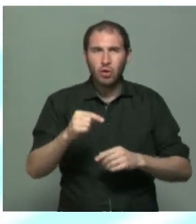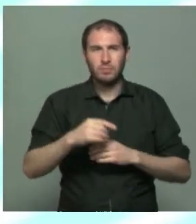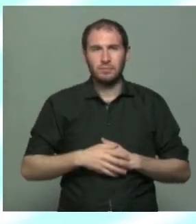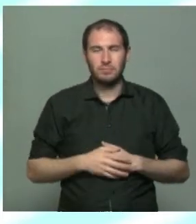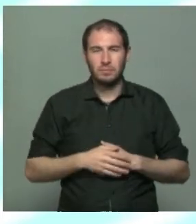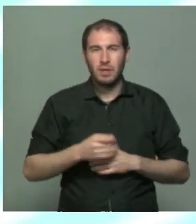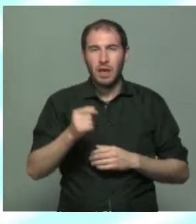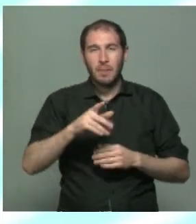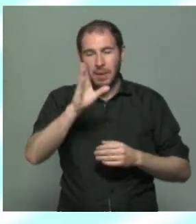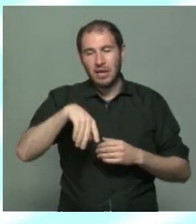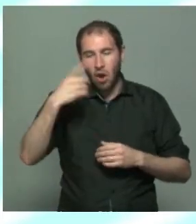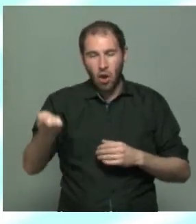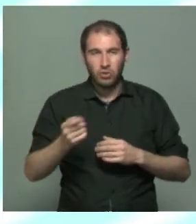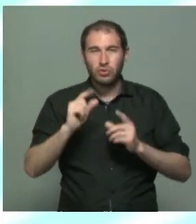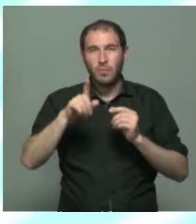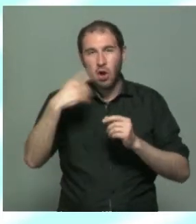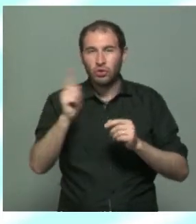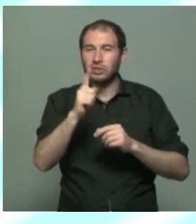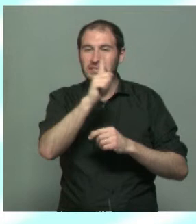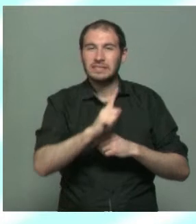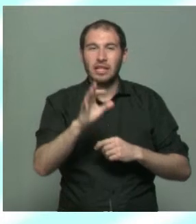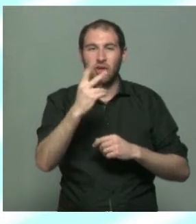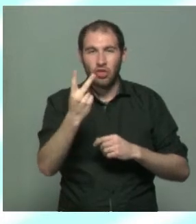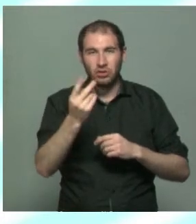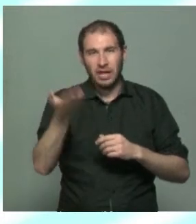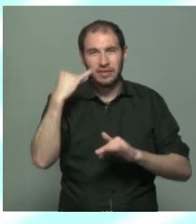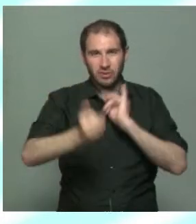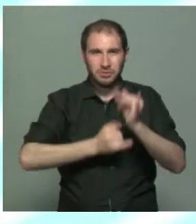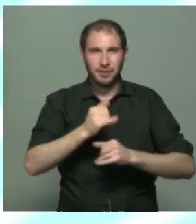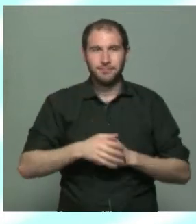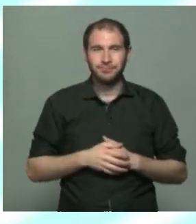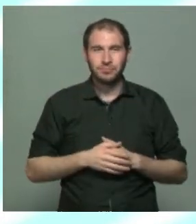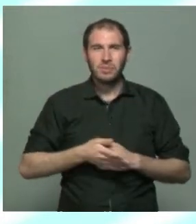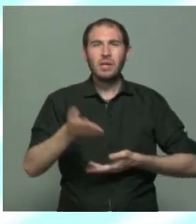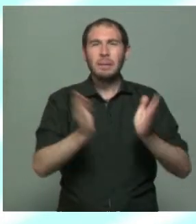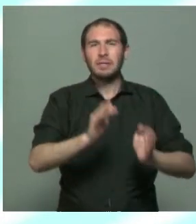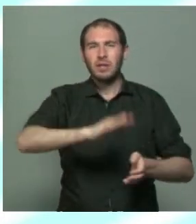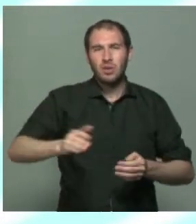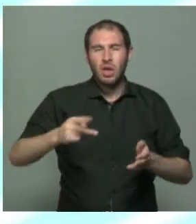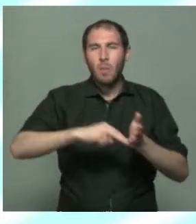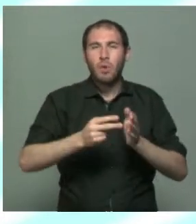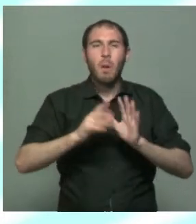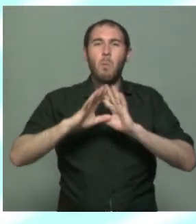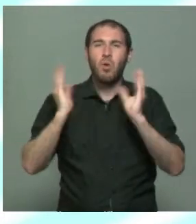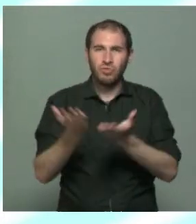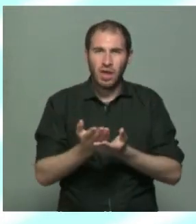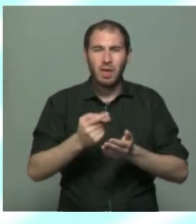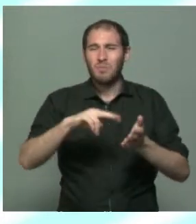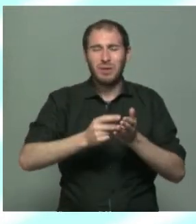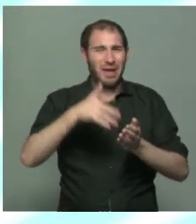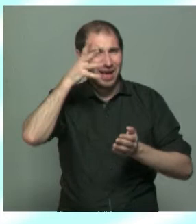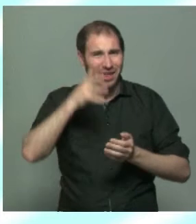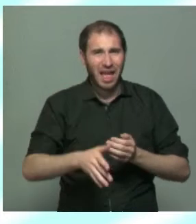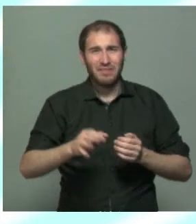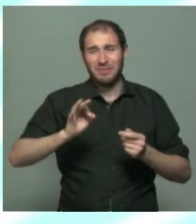es de otro país, así que no es ese el número, es el 102, como ya lo dijimos anteriormente. El maltrato infantil es un problema mundial con graves consecuencias que